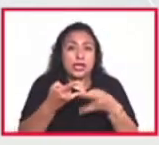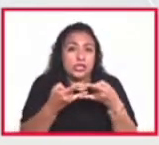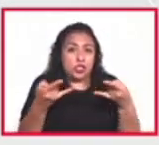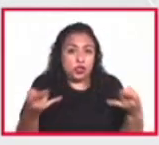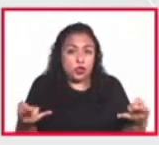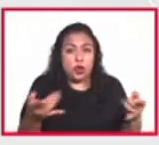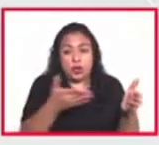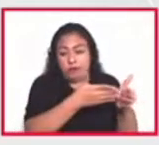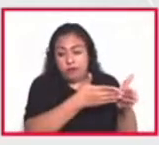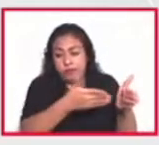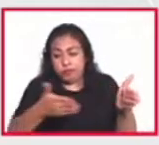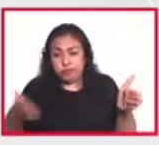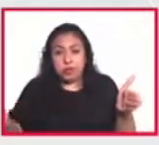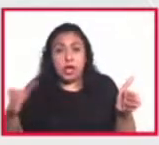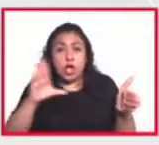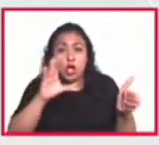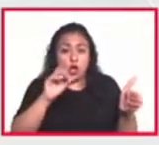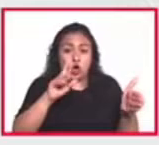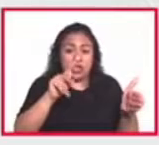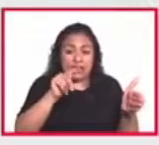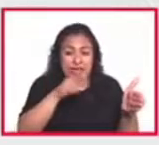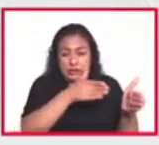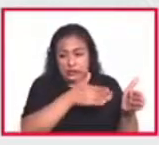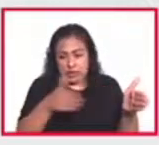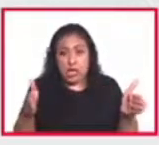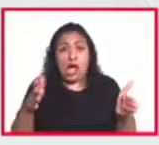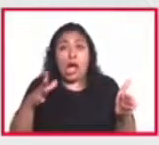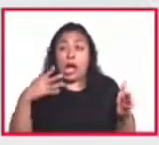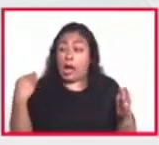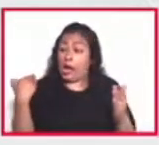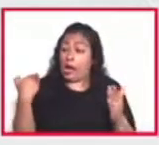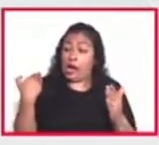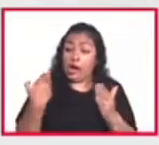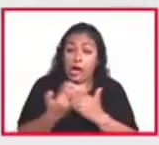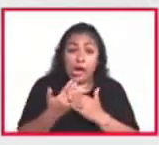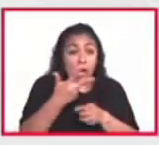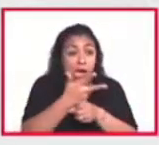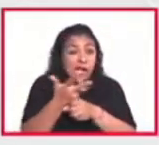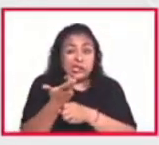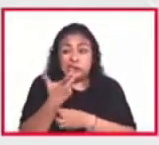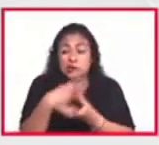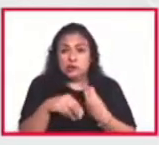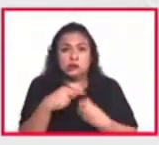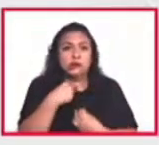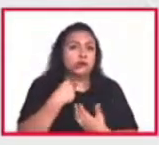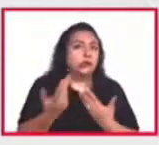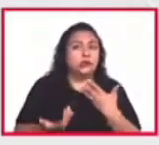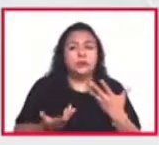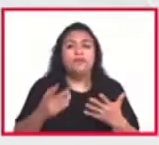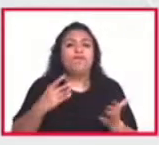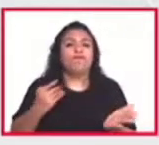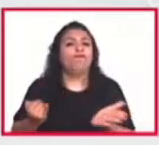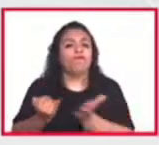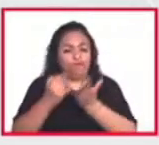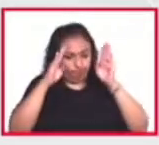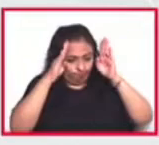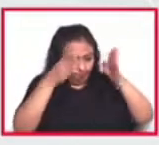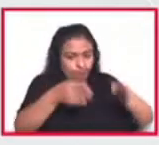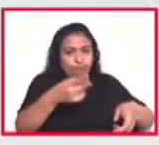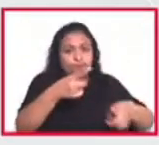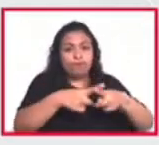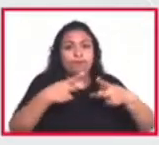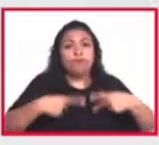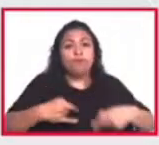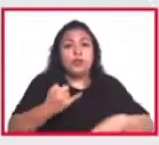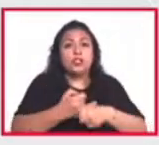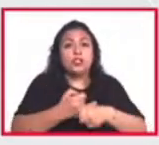de Cortés. Y conforme se acercó el rodaje y el presupuesto no nos daba, nos decidimos concentrar en el personaje